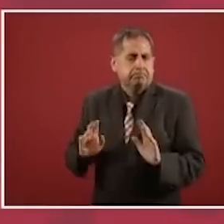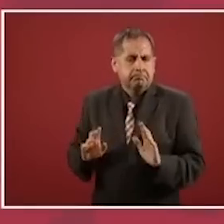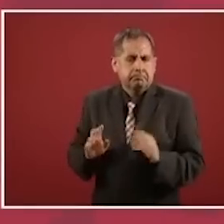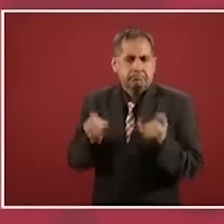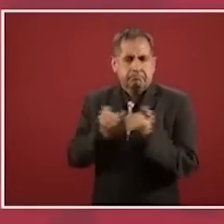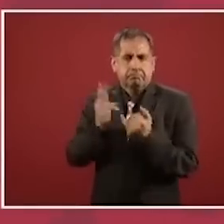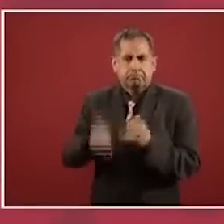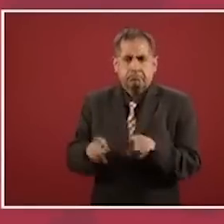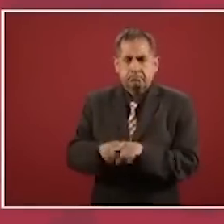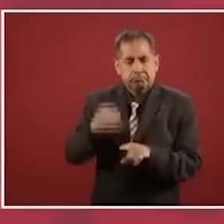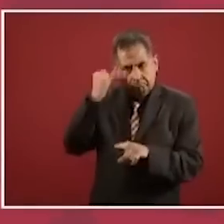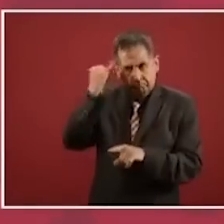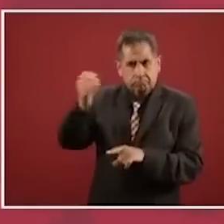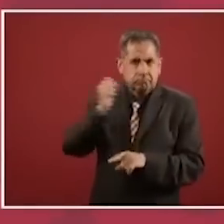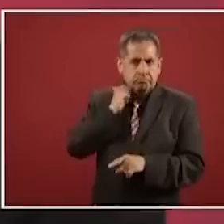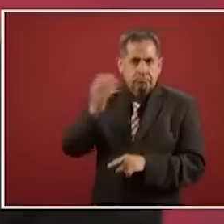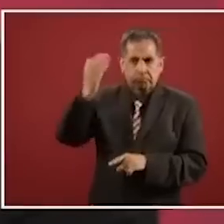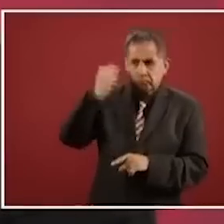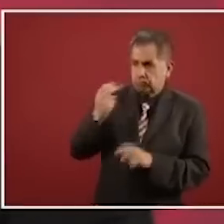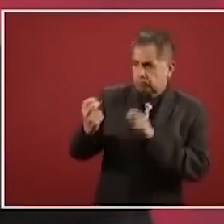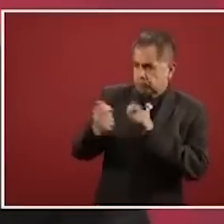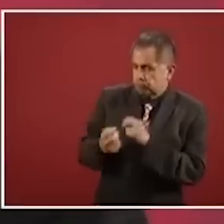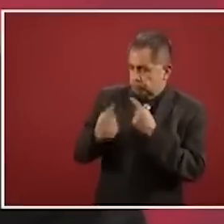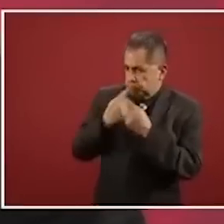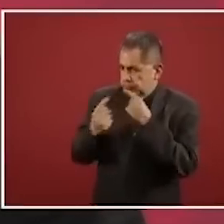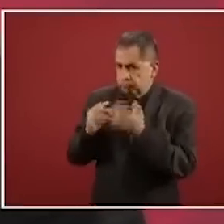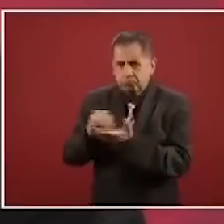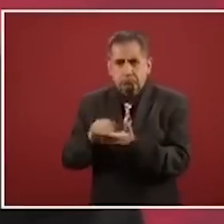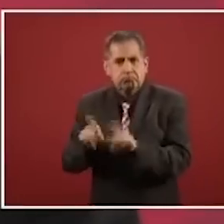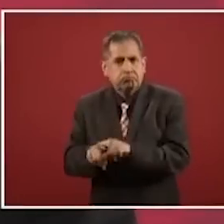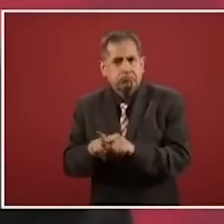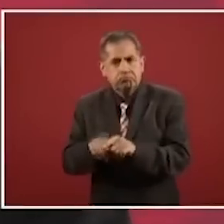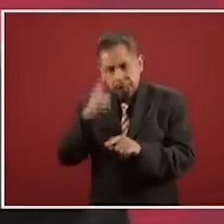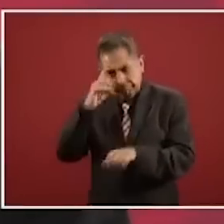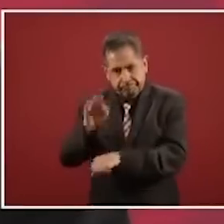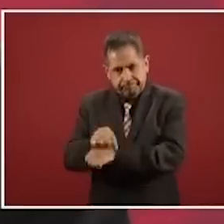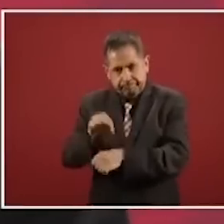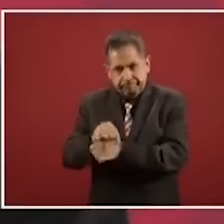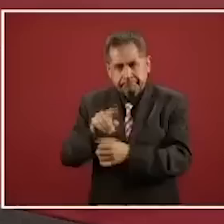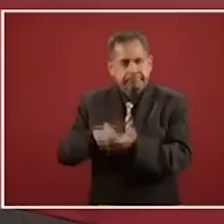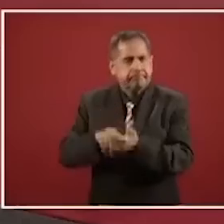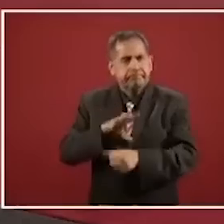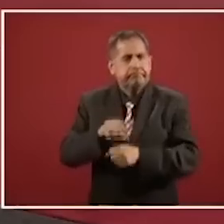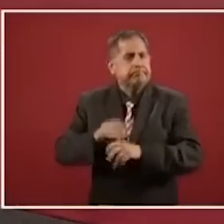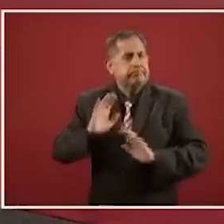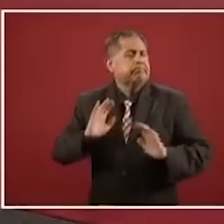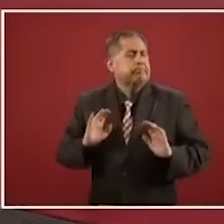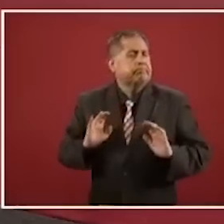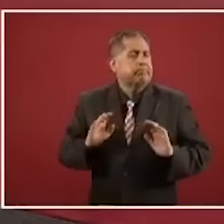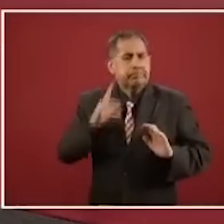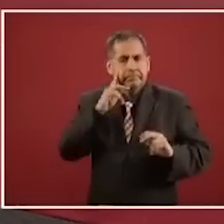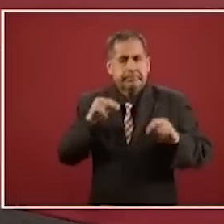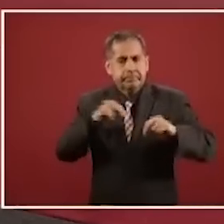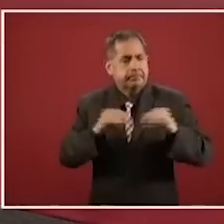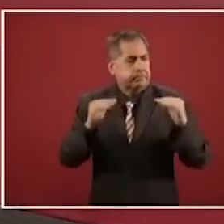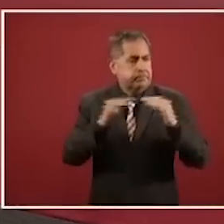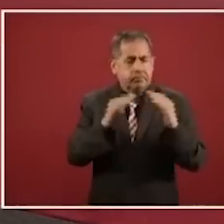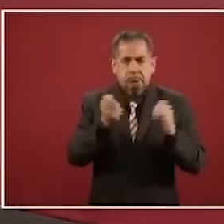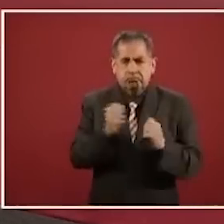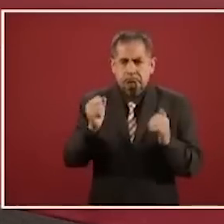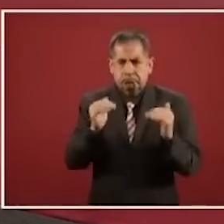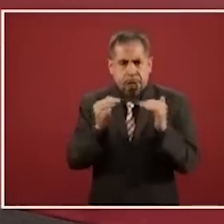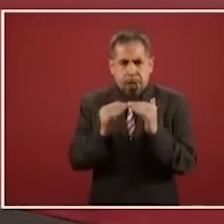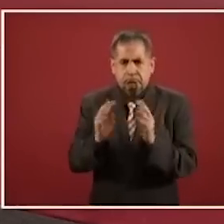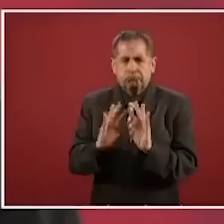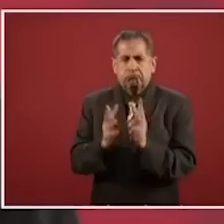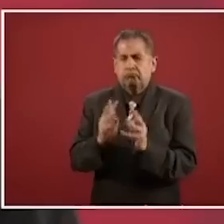como el Senado lo planteó en aquella ocasión que estuvimos ahí, para proteger y estar presente con eficacia en esos